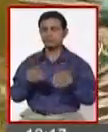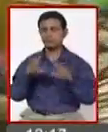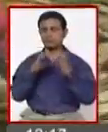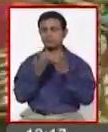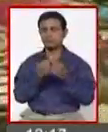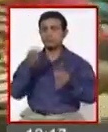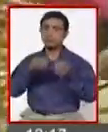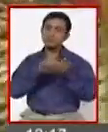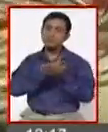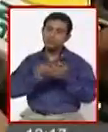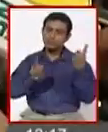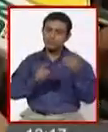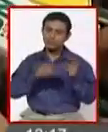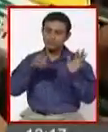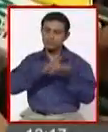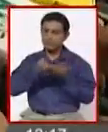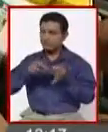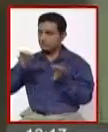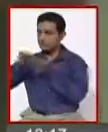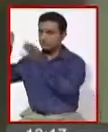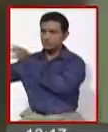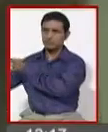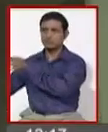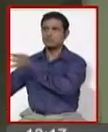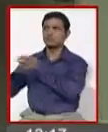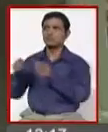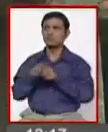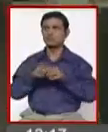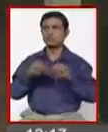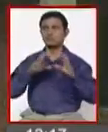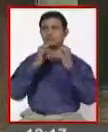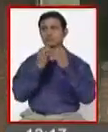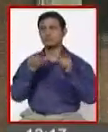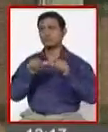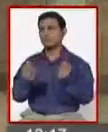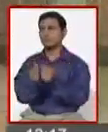ser una semana más, tendrían que pasarse clases en esa unidad educativa.